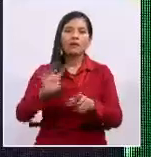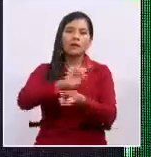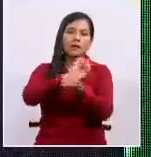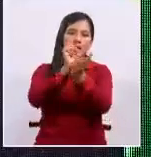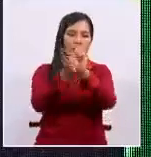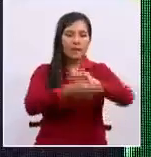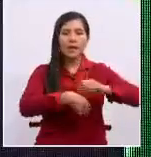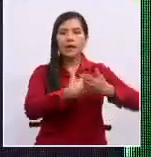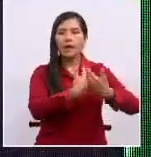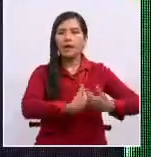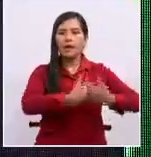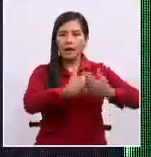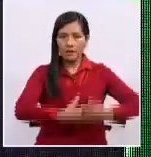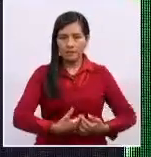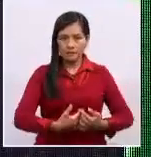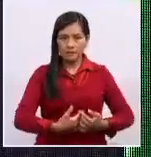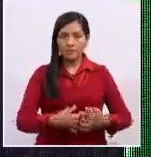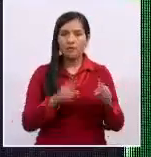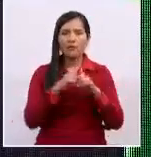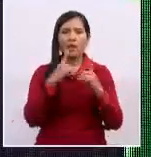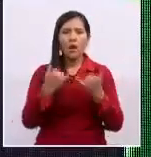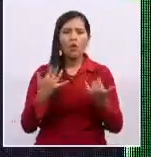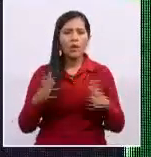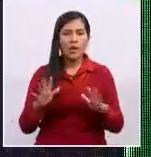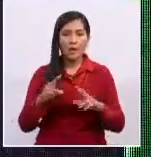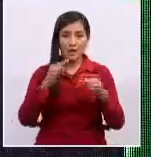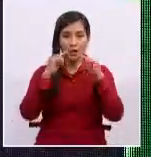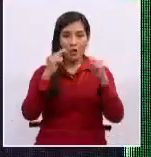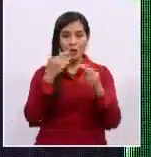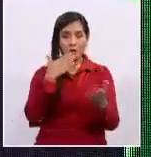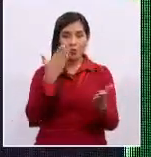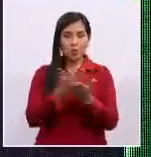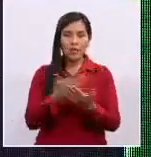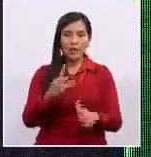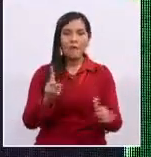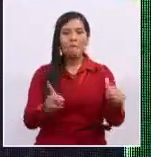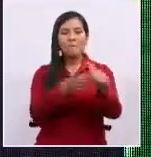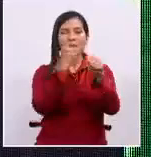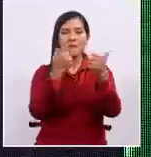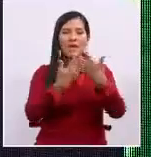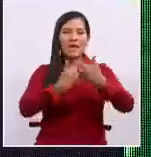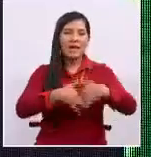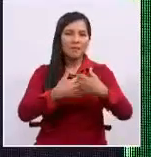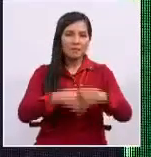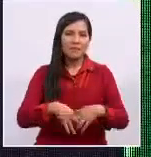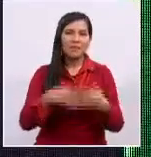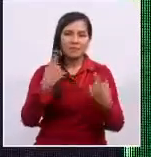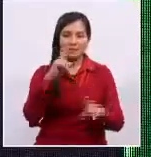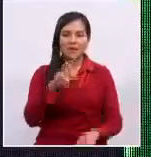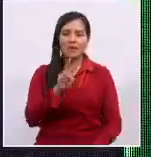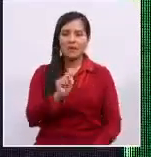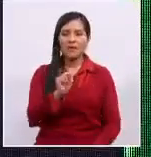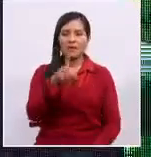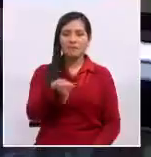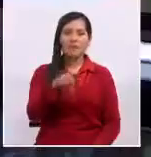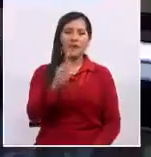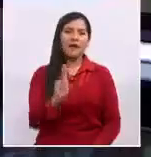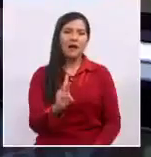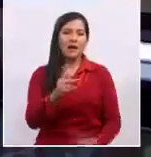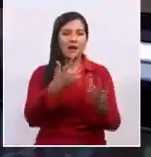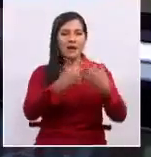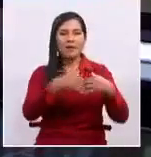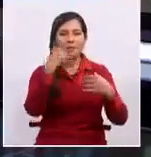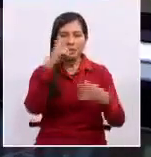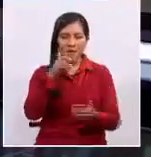Y hay una buena noticia, una primera planta de fertilizantes granulados NPK, que va